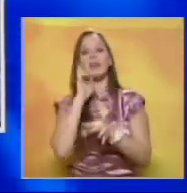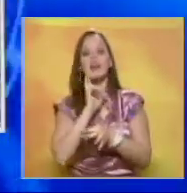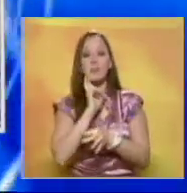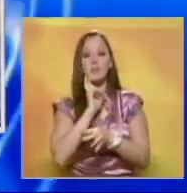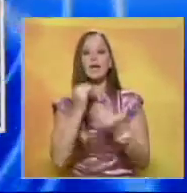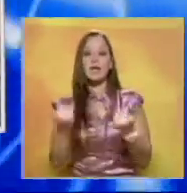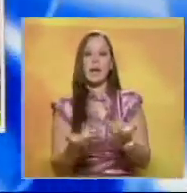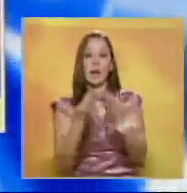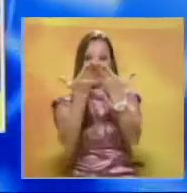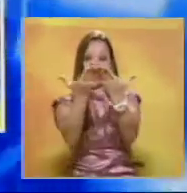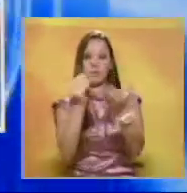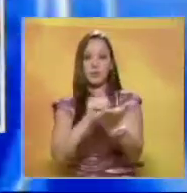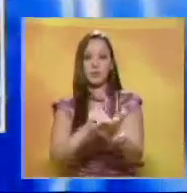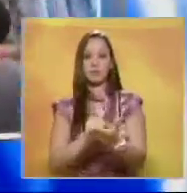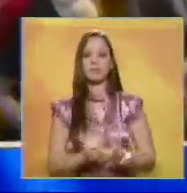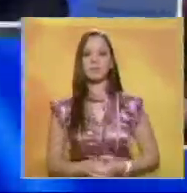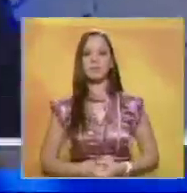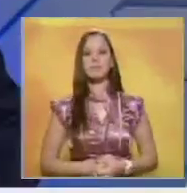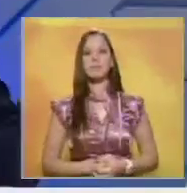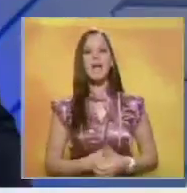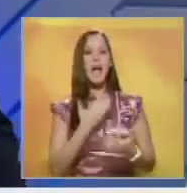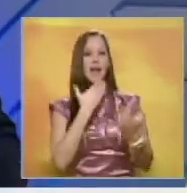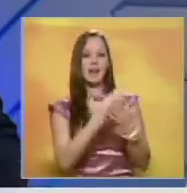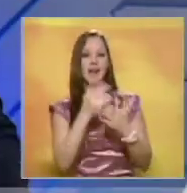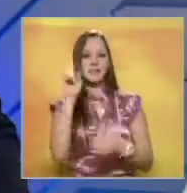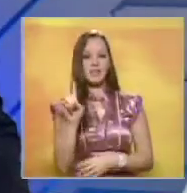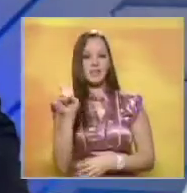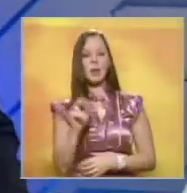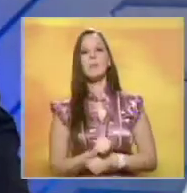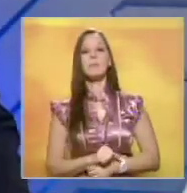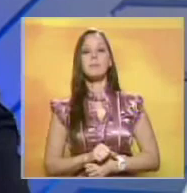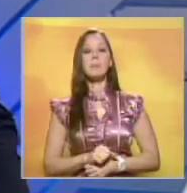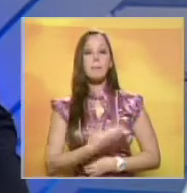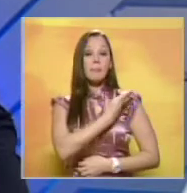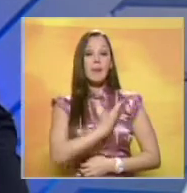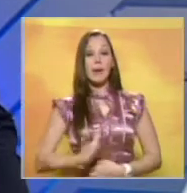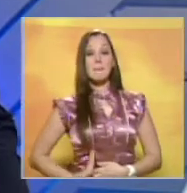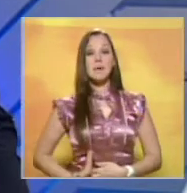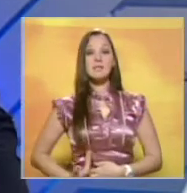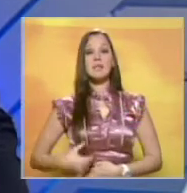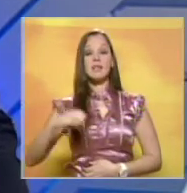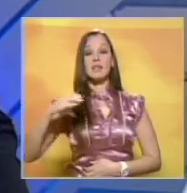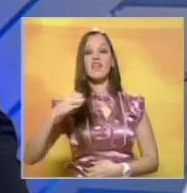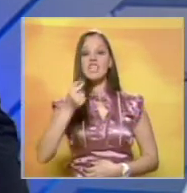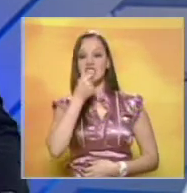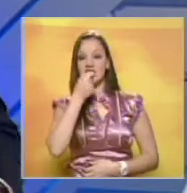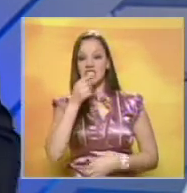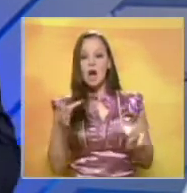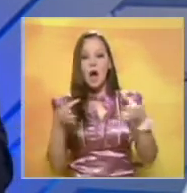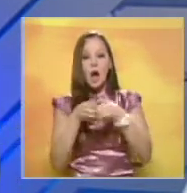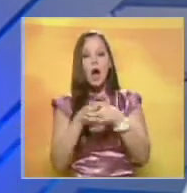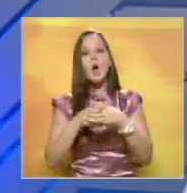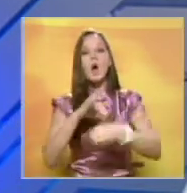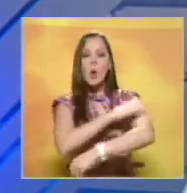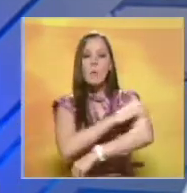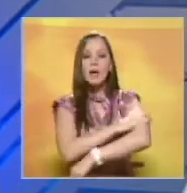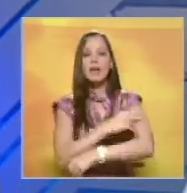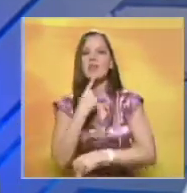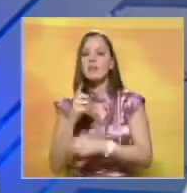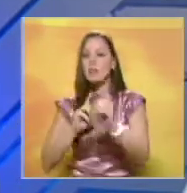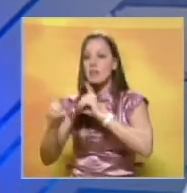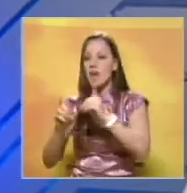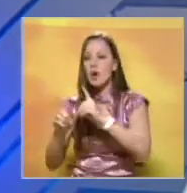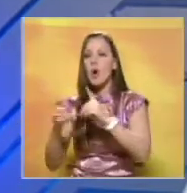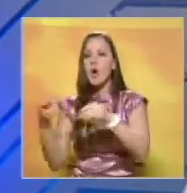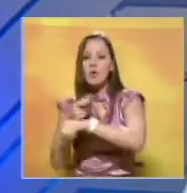ella retornamos el paso al estudio. Muchísimas gracias, Victoria. El presidente de COPEI, Roberto Enríquez, aseguró que el diálogo entre el gobierno y la